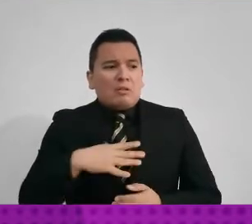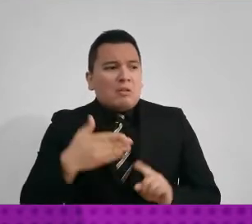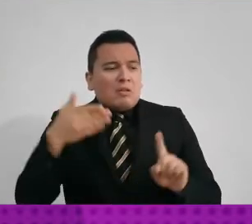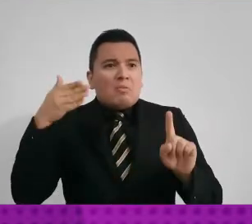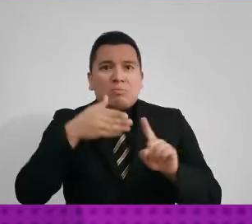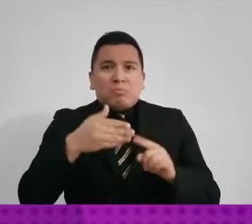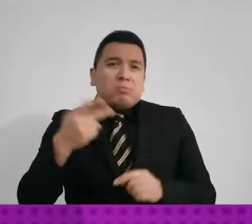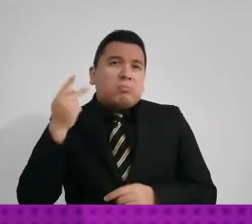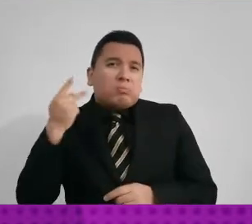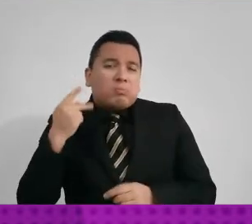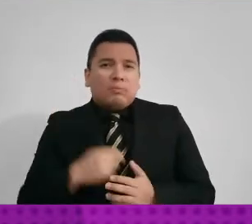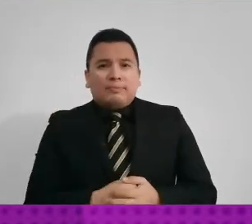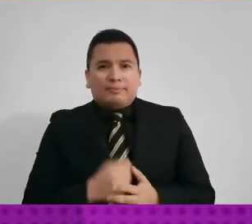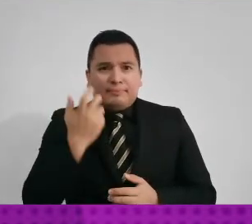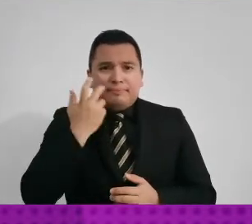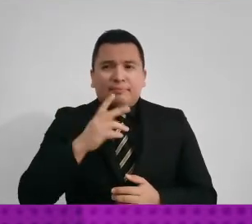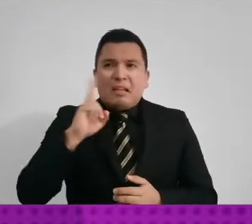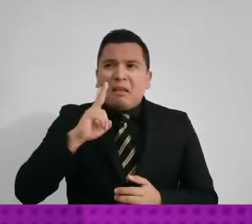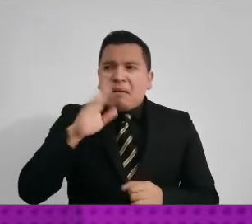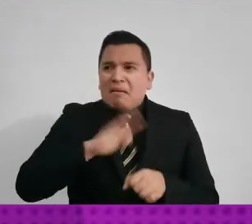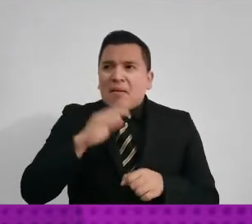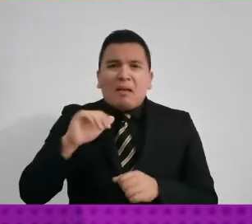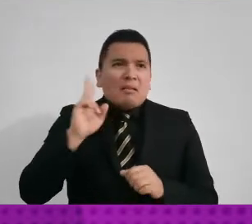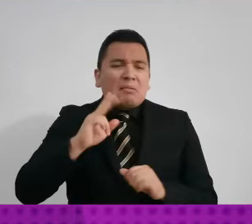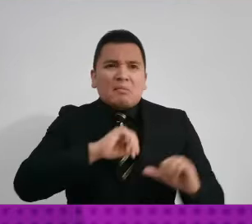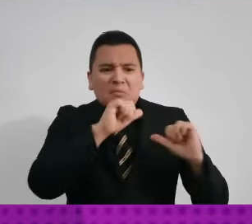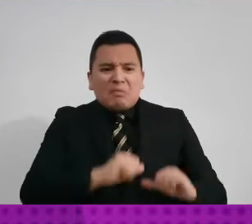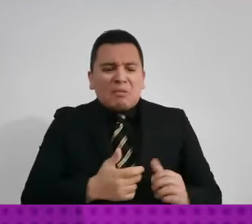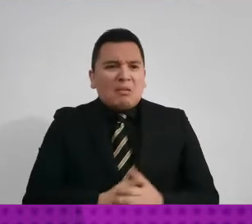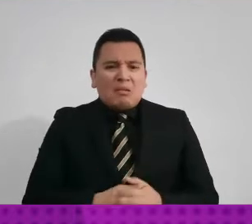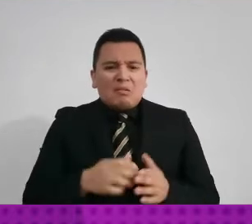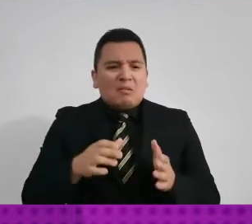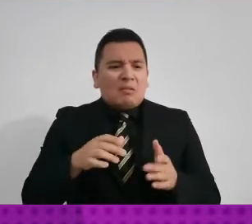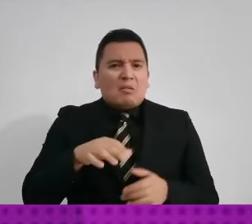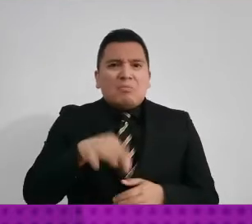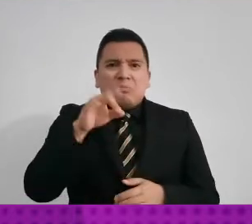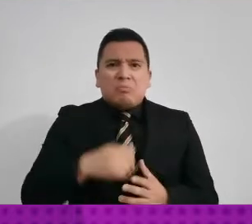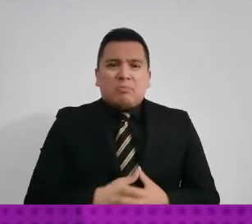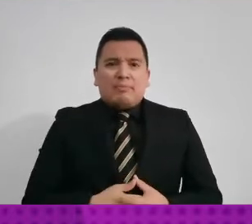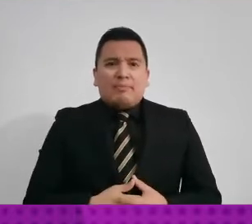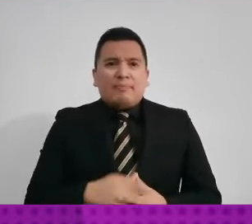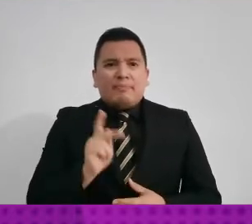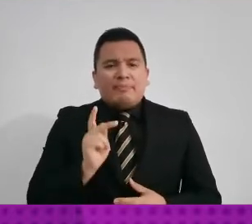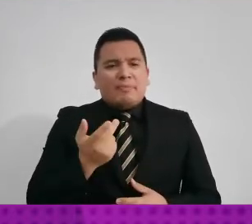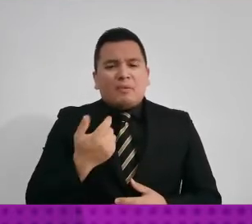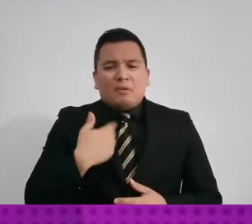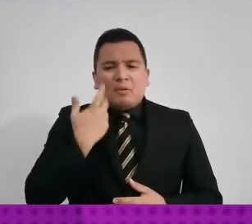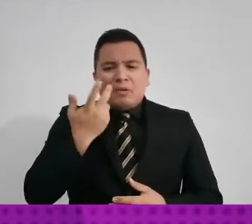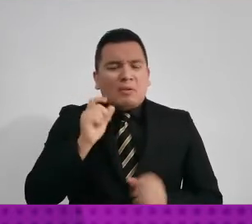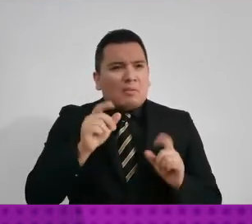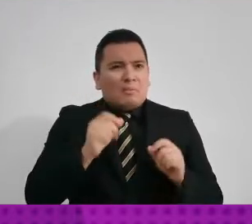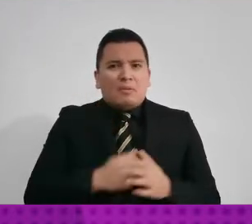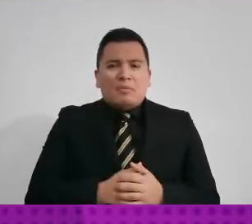están ligadas al ámbito de la política, que quieren saber más de sus autoridades, de la elección de sus autoridades, quieren saber, pero me